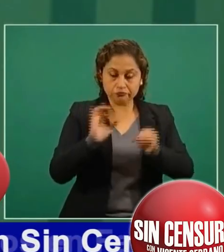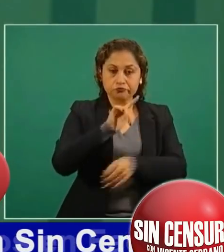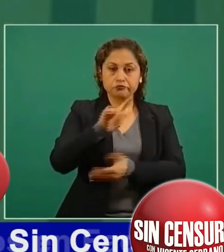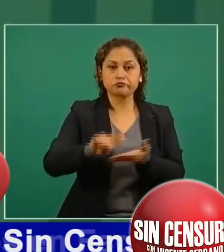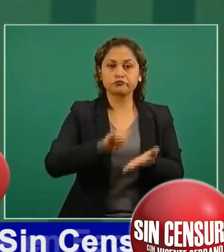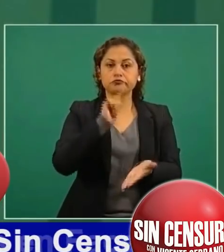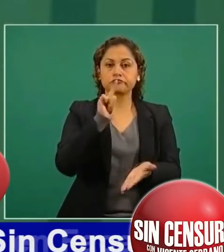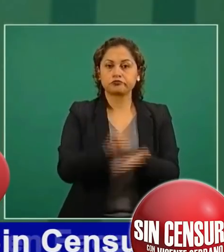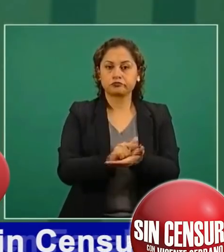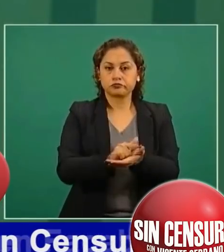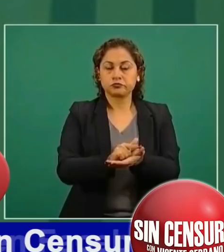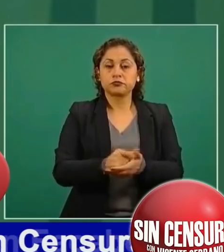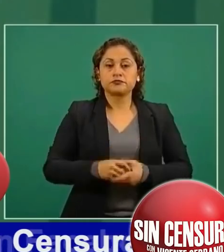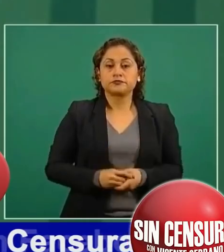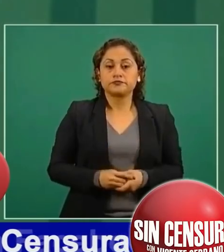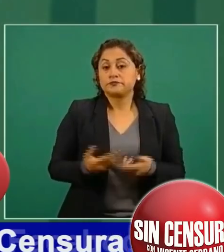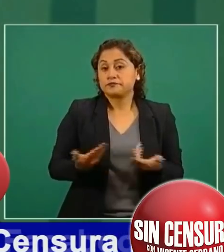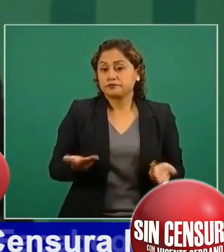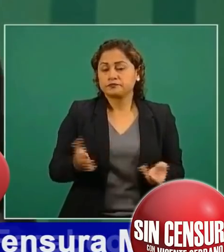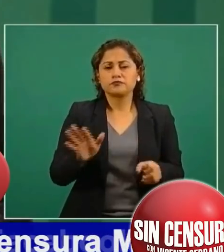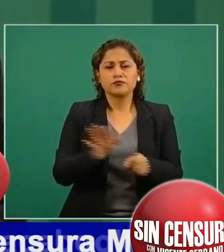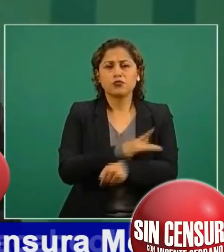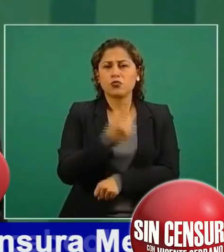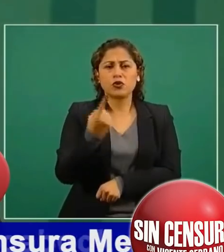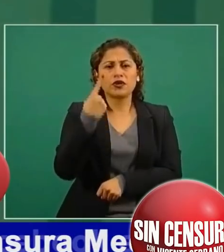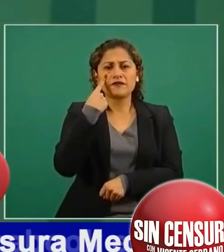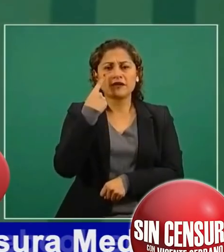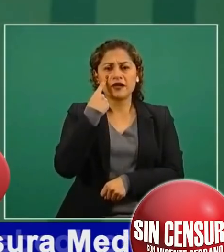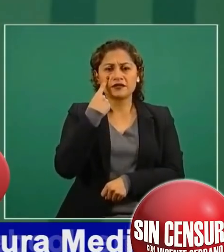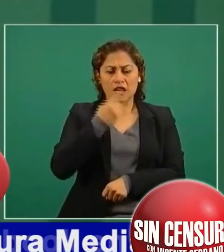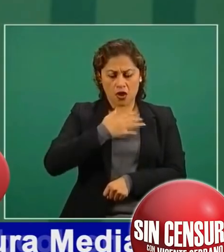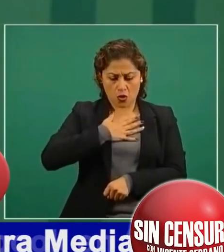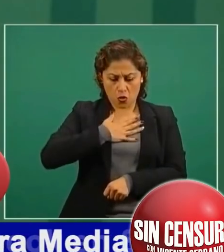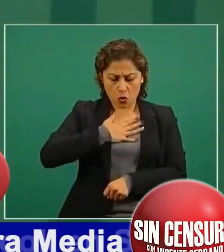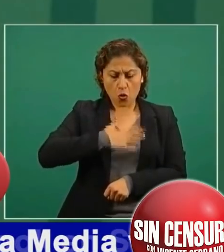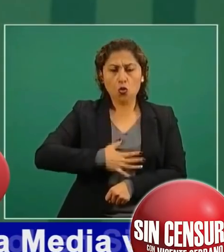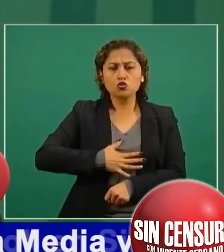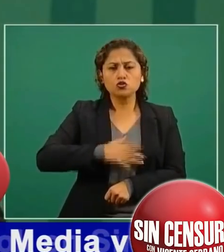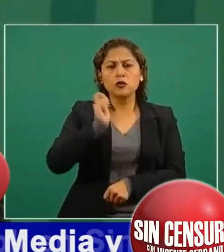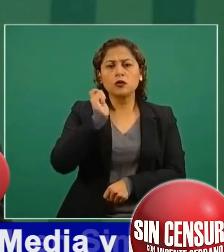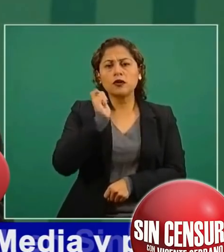la justicia no solo es encarcelar a la gente,